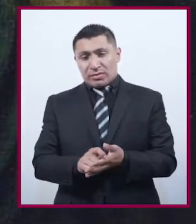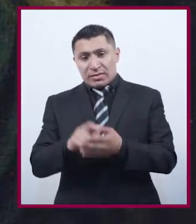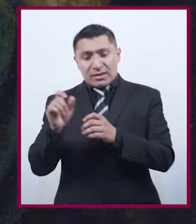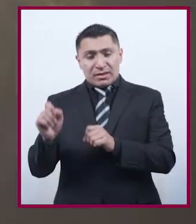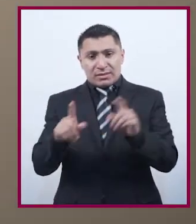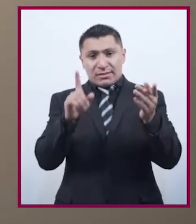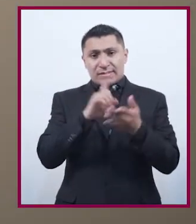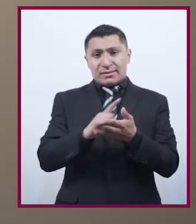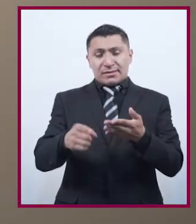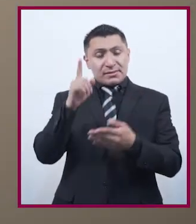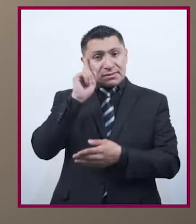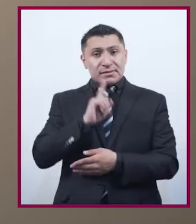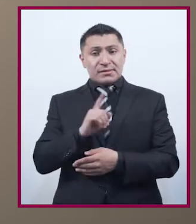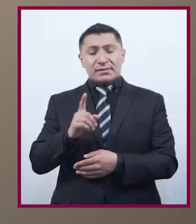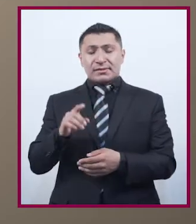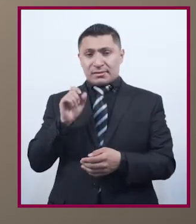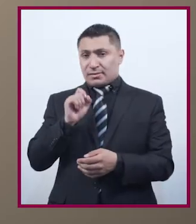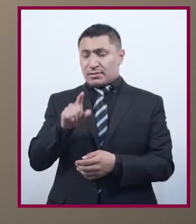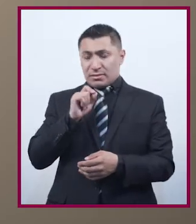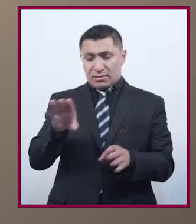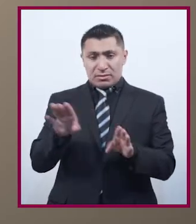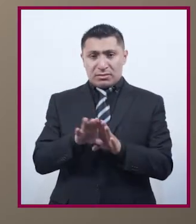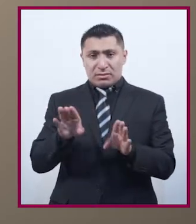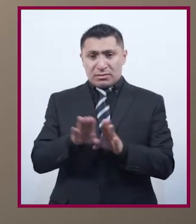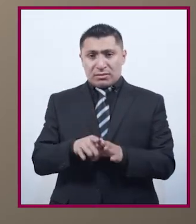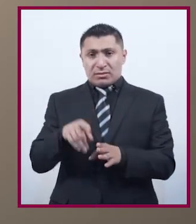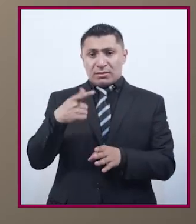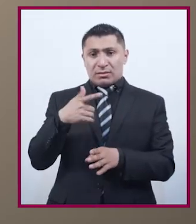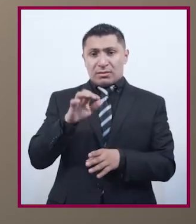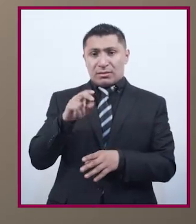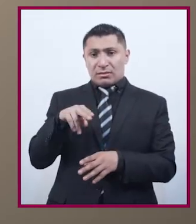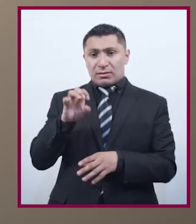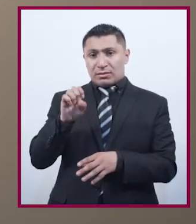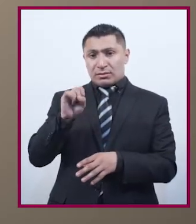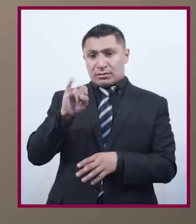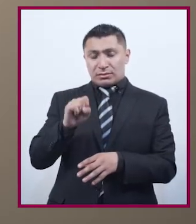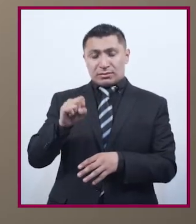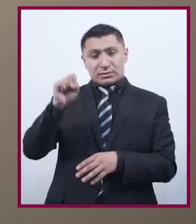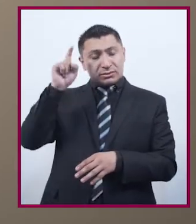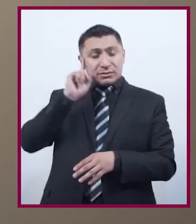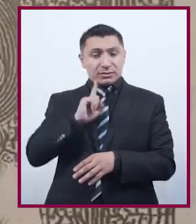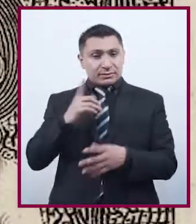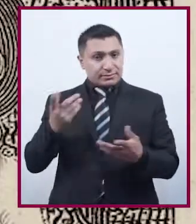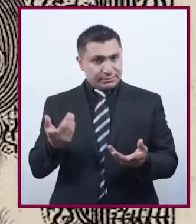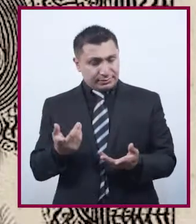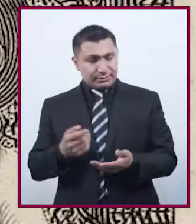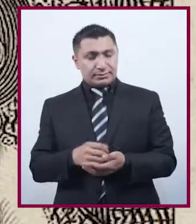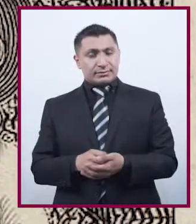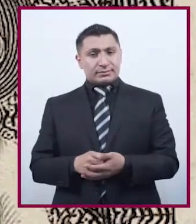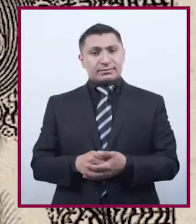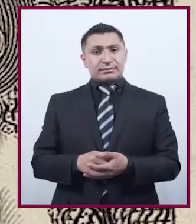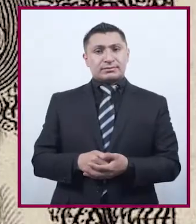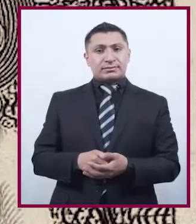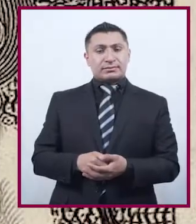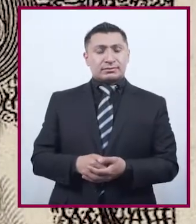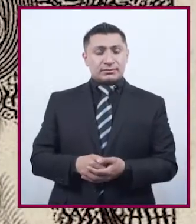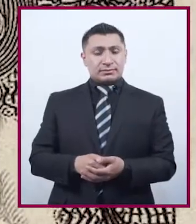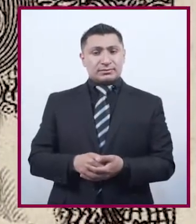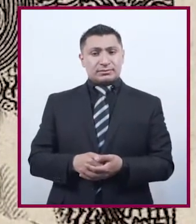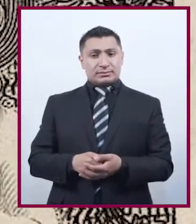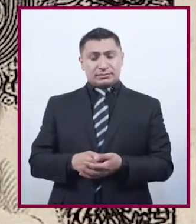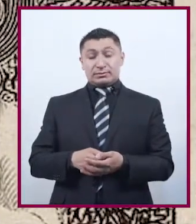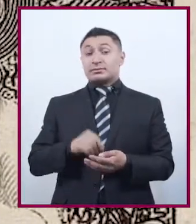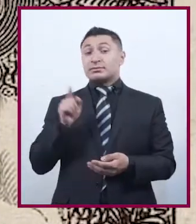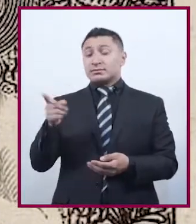la Mujer, suele ser citado también como la génesis del feminismo. A grandes rasgos,